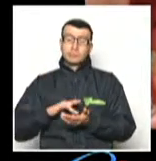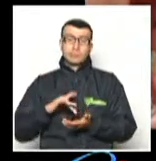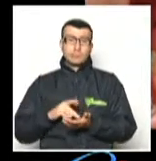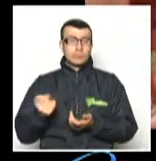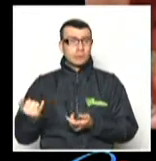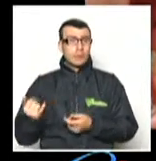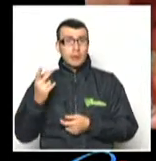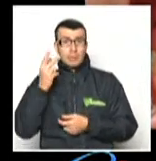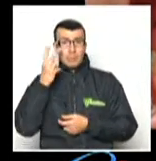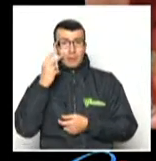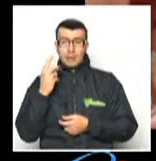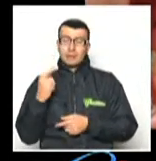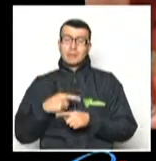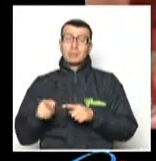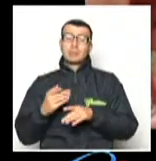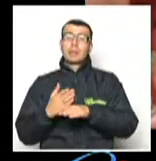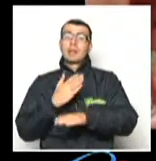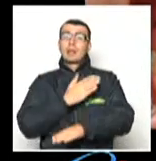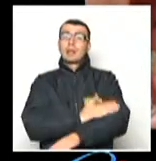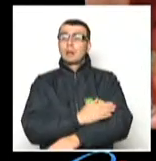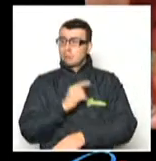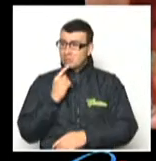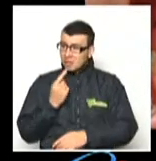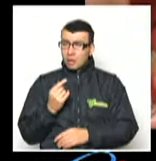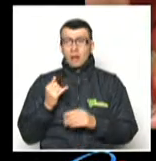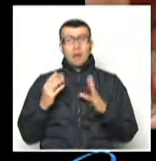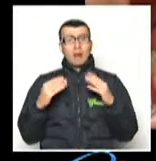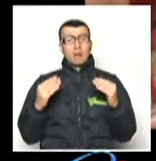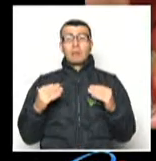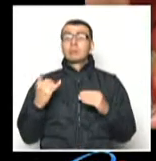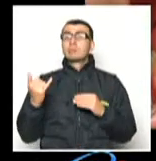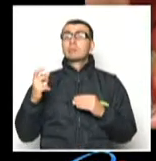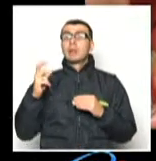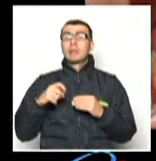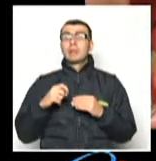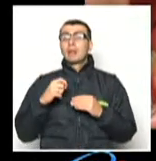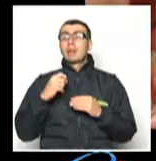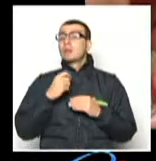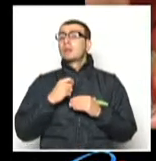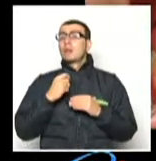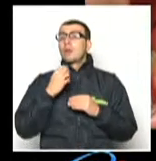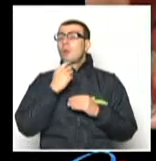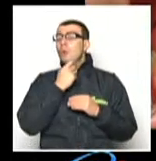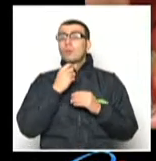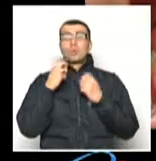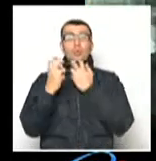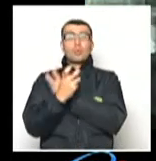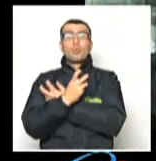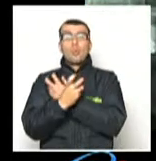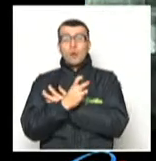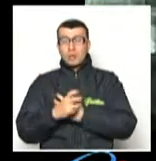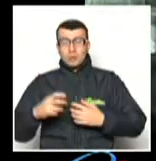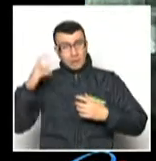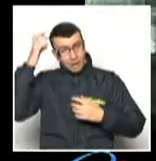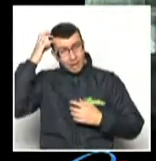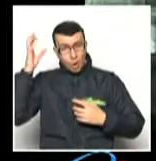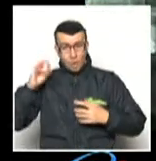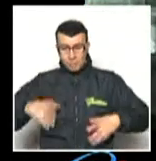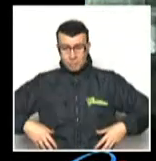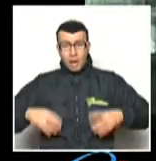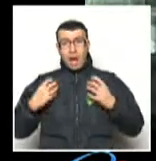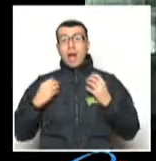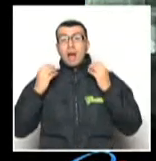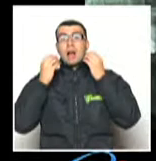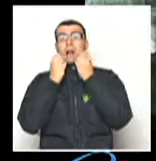en Pereira la semana pasada, me decía que le habían hablado que le tenían que sacar hueso de la cadera o del cráneo, de esperar 6 meses, luego ponerle los